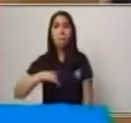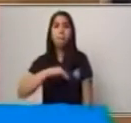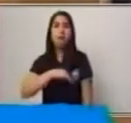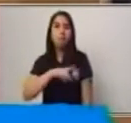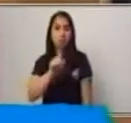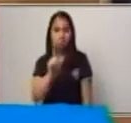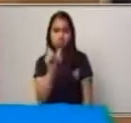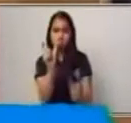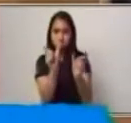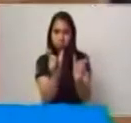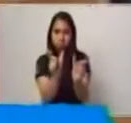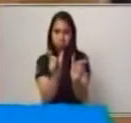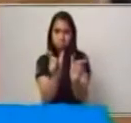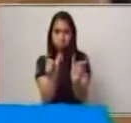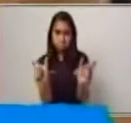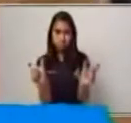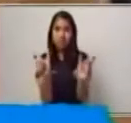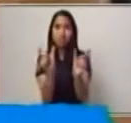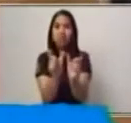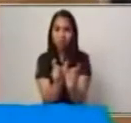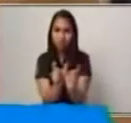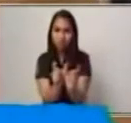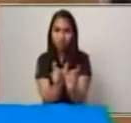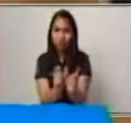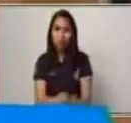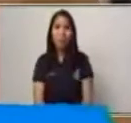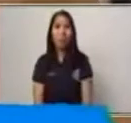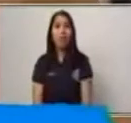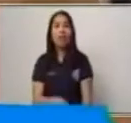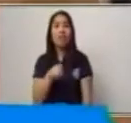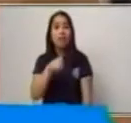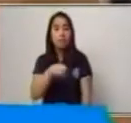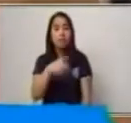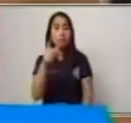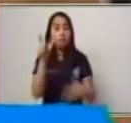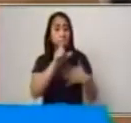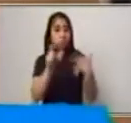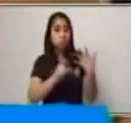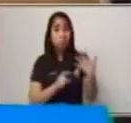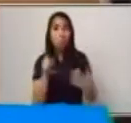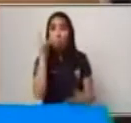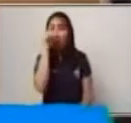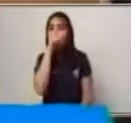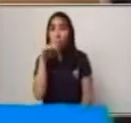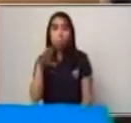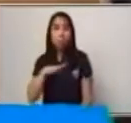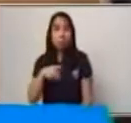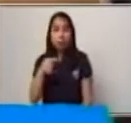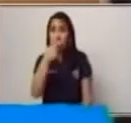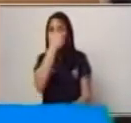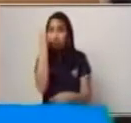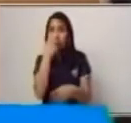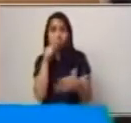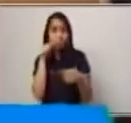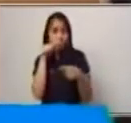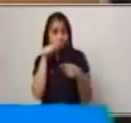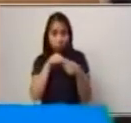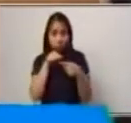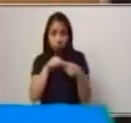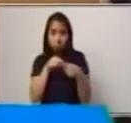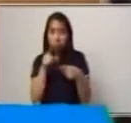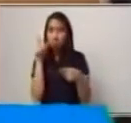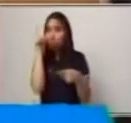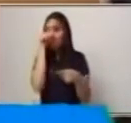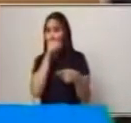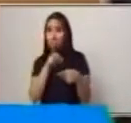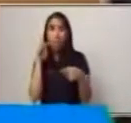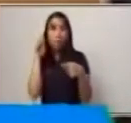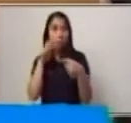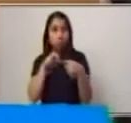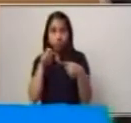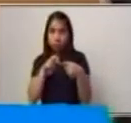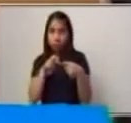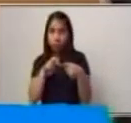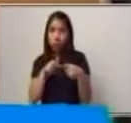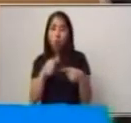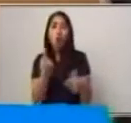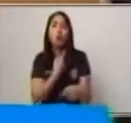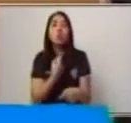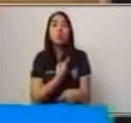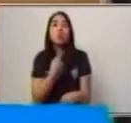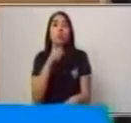tienen sujeto ni predicado. Es decir, va a estar compuesta por una sola palabra o una